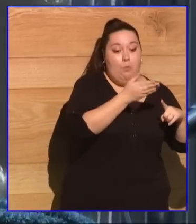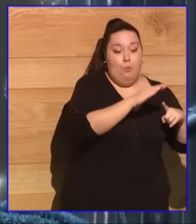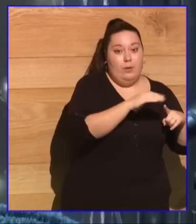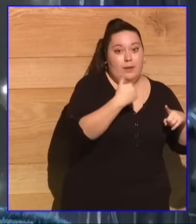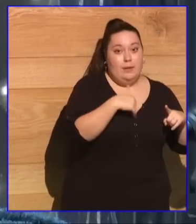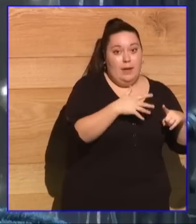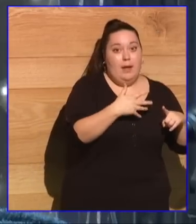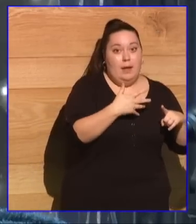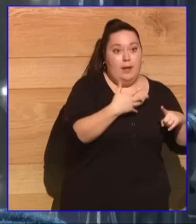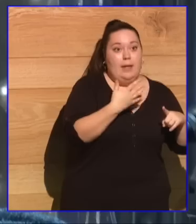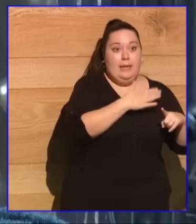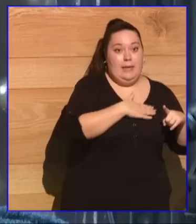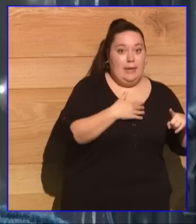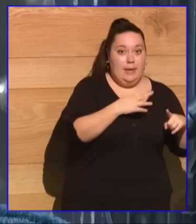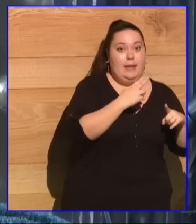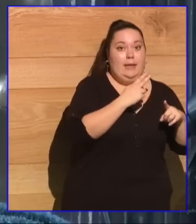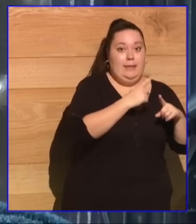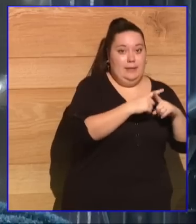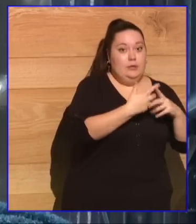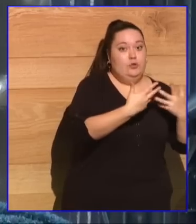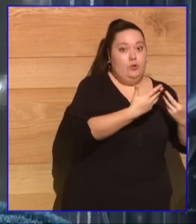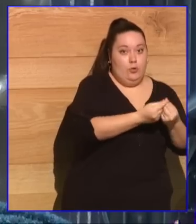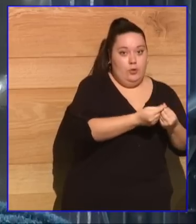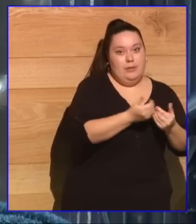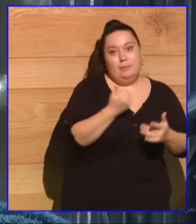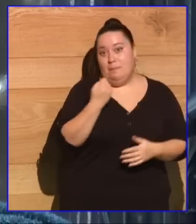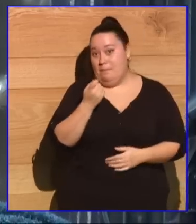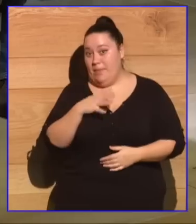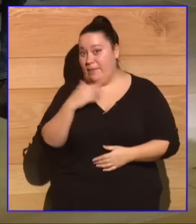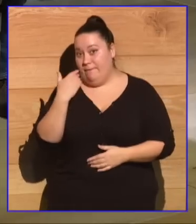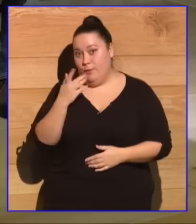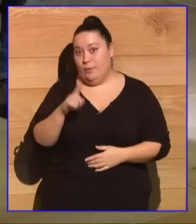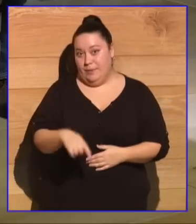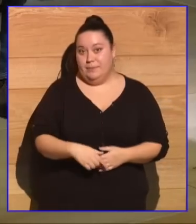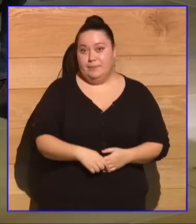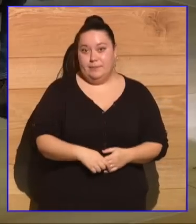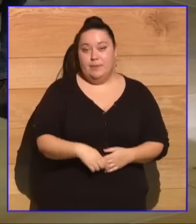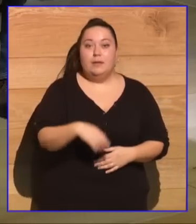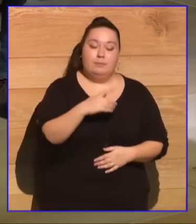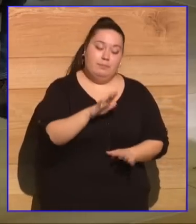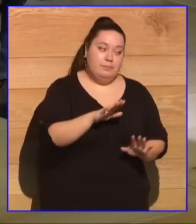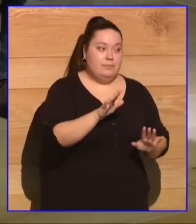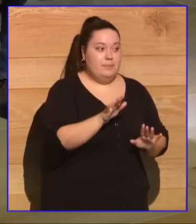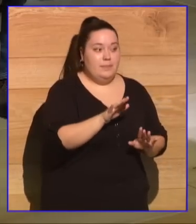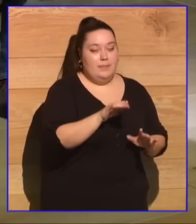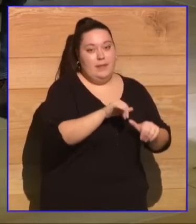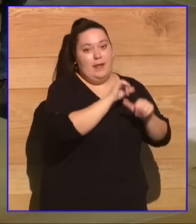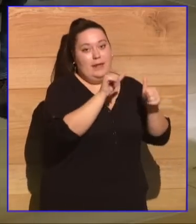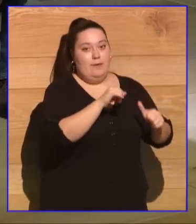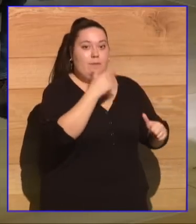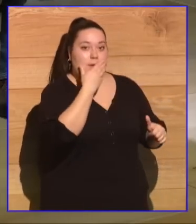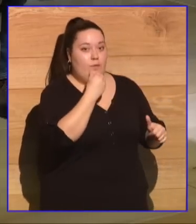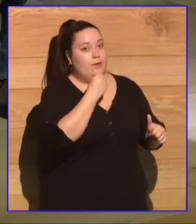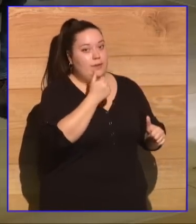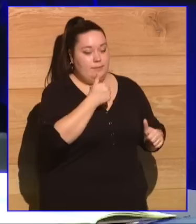querer acostarnos con las madres muertas es Bueno. feo. Es feo. ¿Os gustaba más así o lo Sí, primero? Mucho sí, sí, mejor. Muy bonito. Mucho Sí, sí, mejor. sí, muy bonito. Y has conseguido